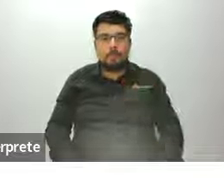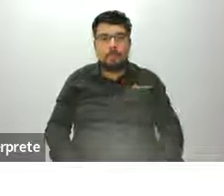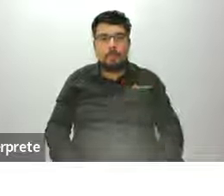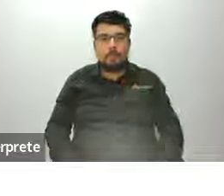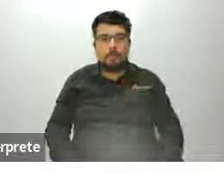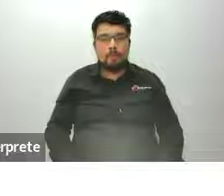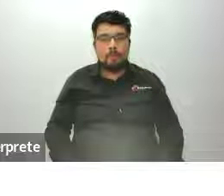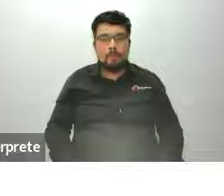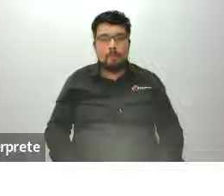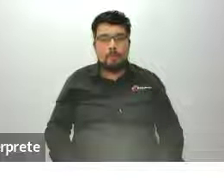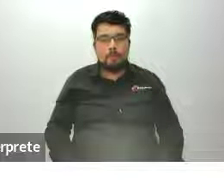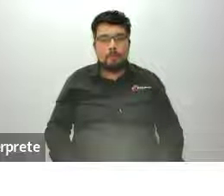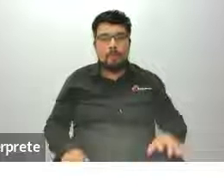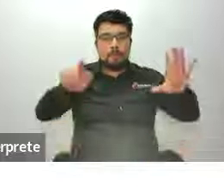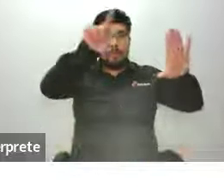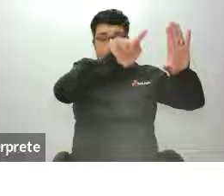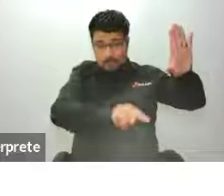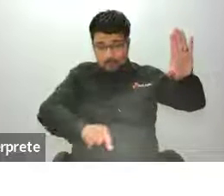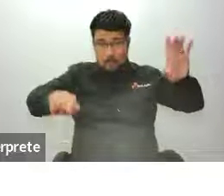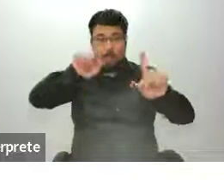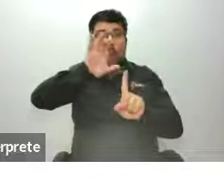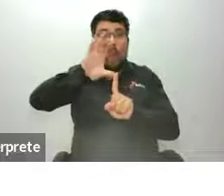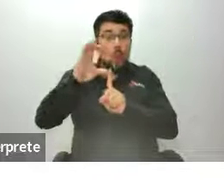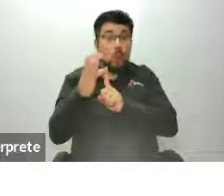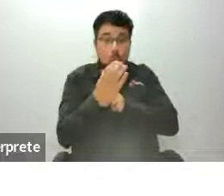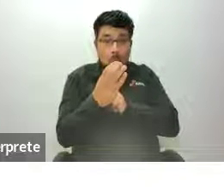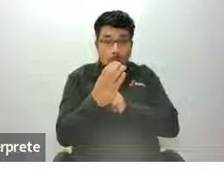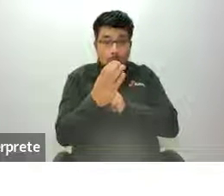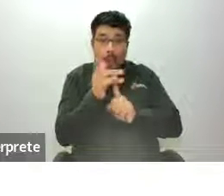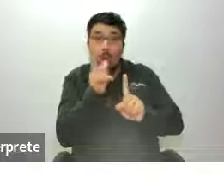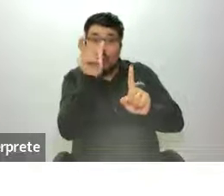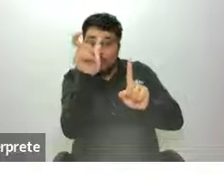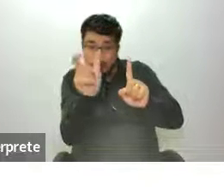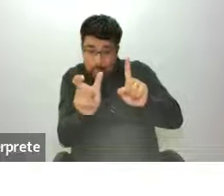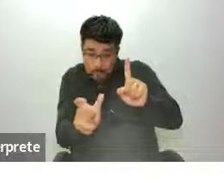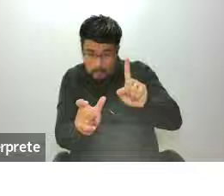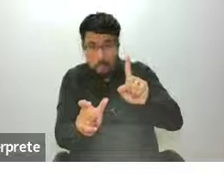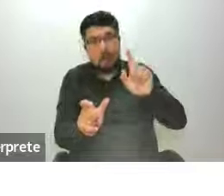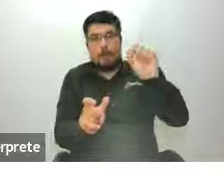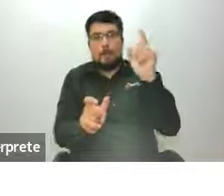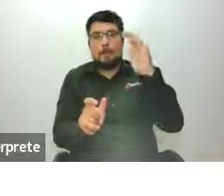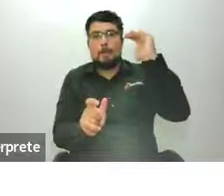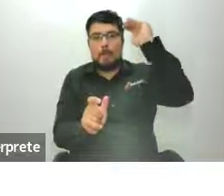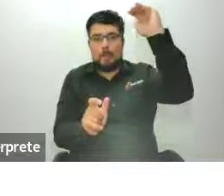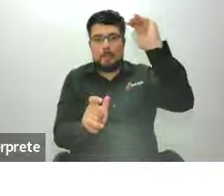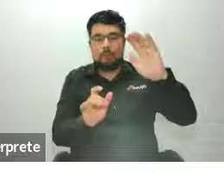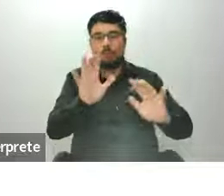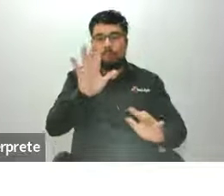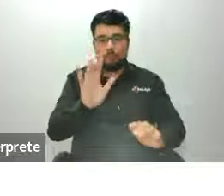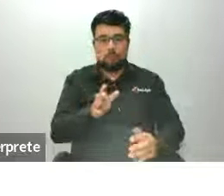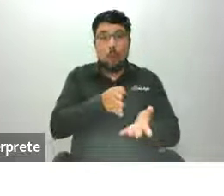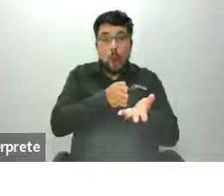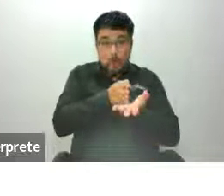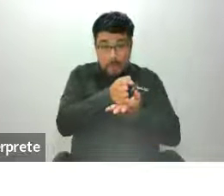inmerso en estos grandes conceptos, ¿no? Vamos a comenzar primero con comunicación, ¿no? La que está aquí